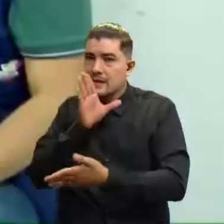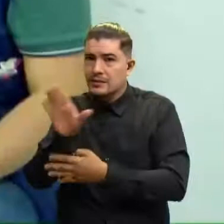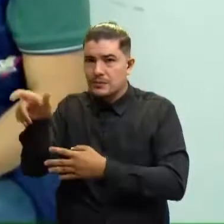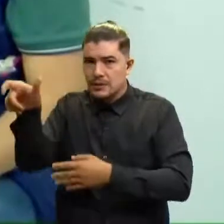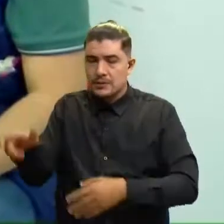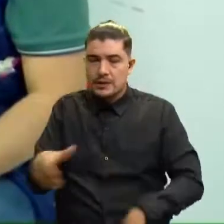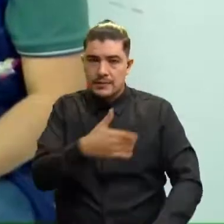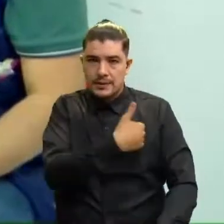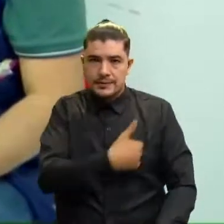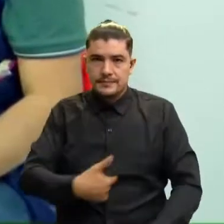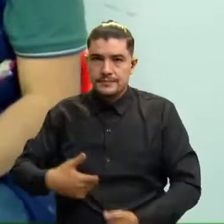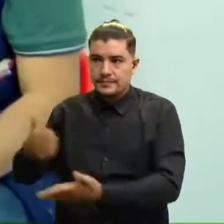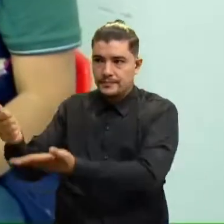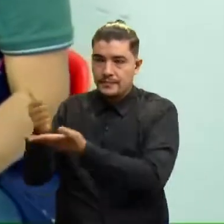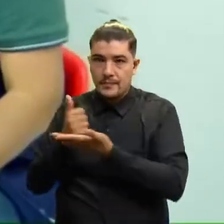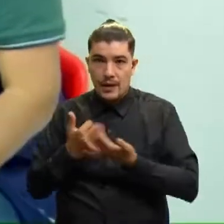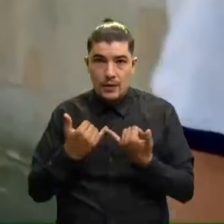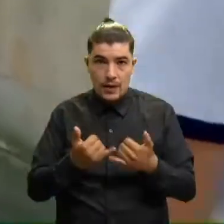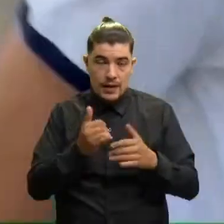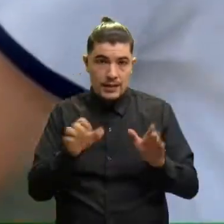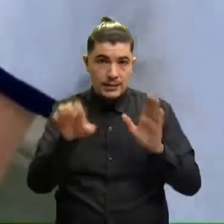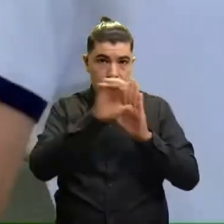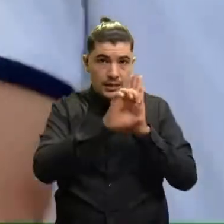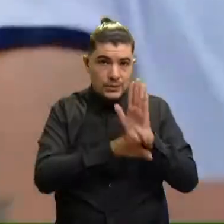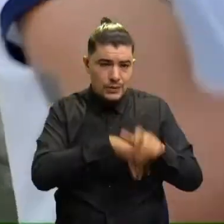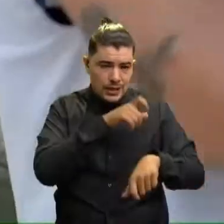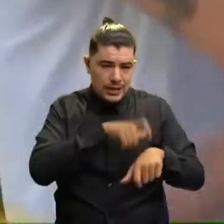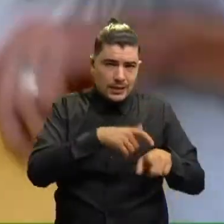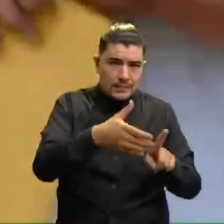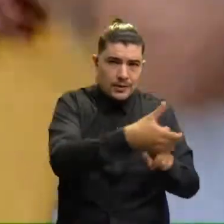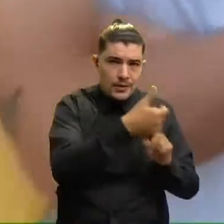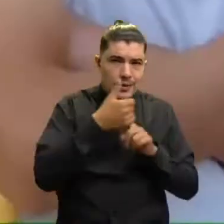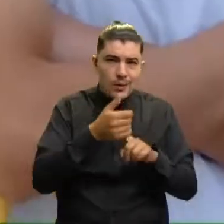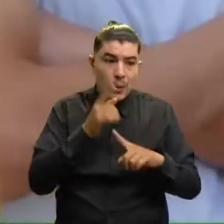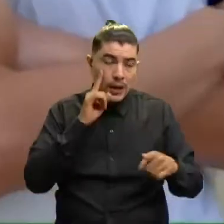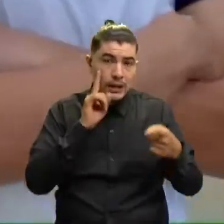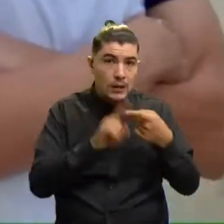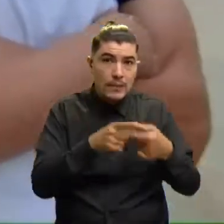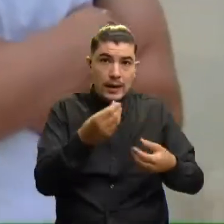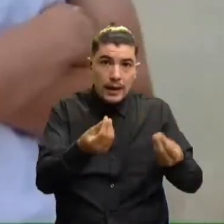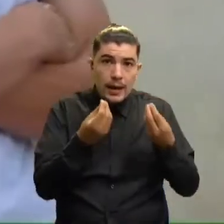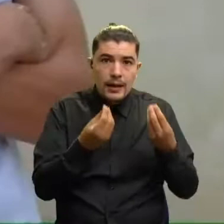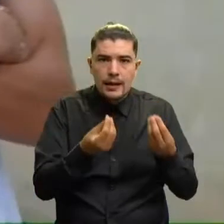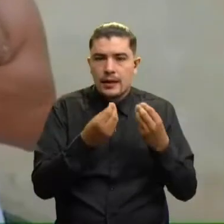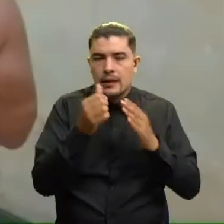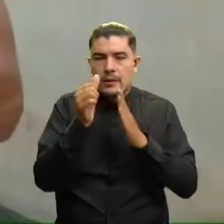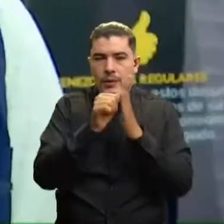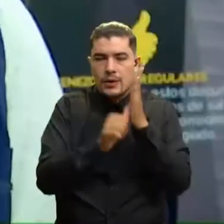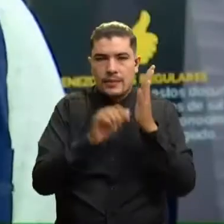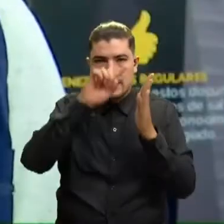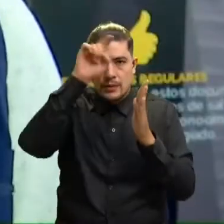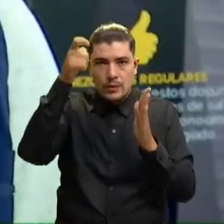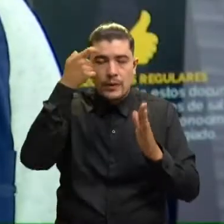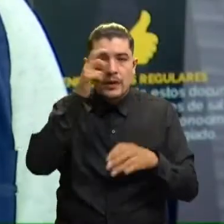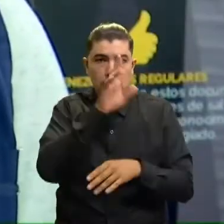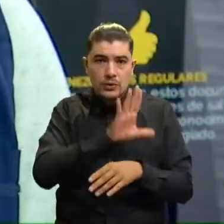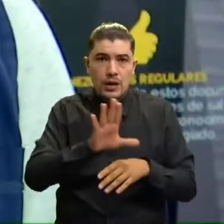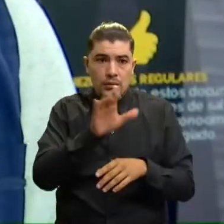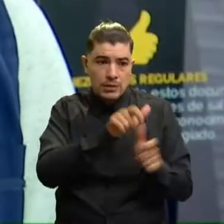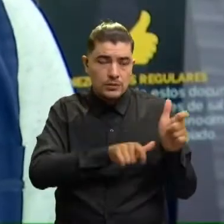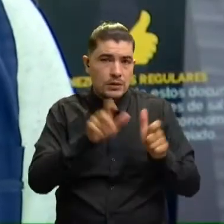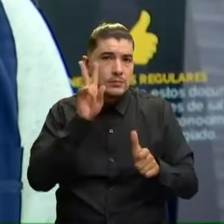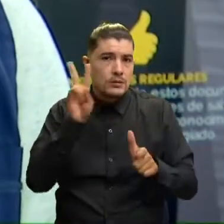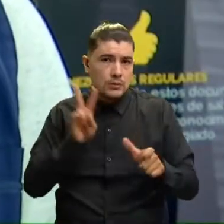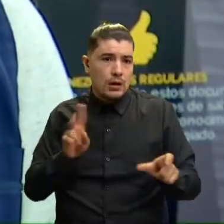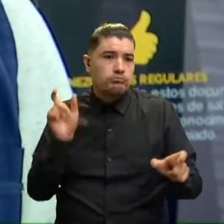ayudando. Los beneficios de ingresar al Estatuto Temporal Migratorio les garantiza afiliarse a los programas del Gobierno Nacional. Se van a poder inscribir en